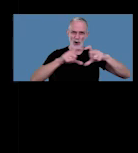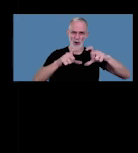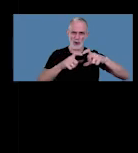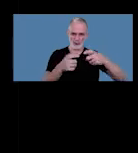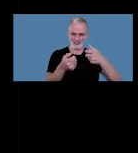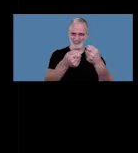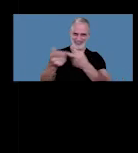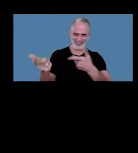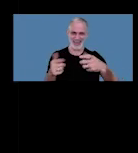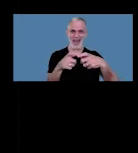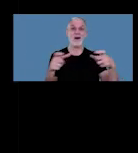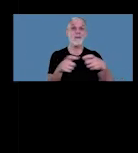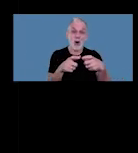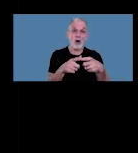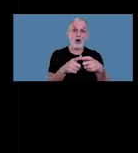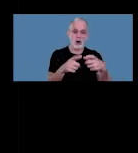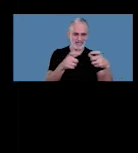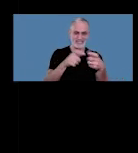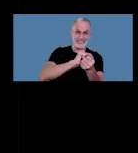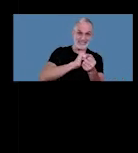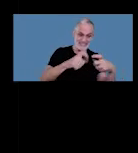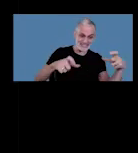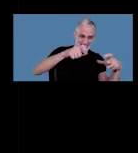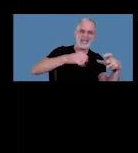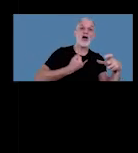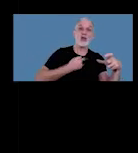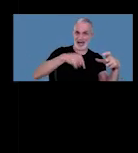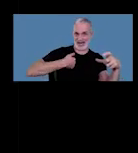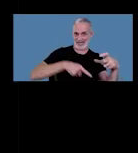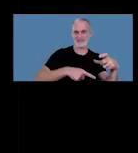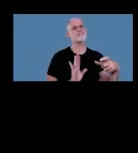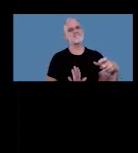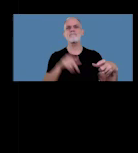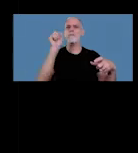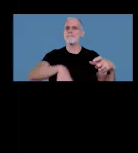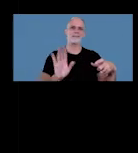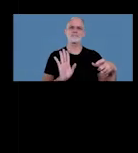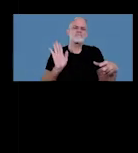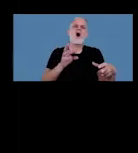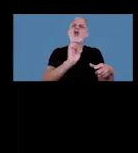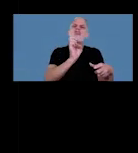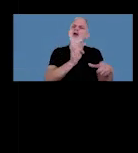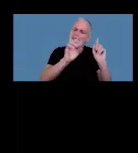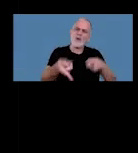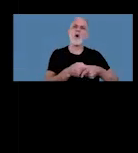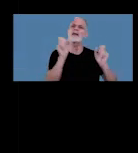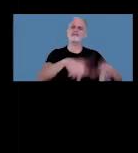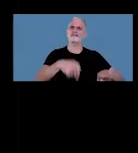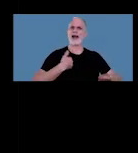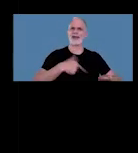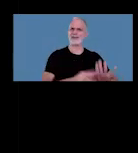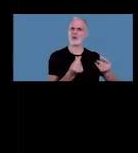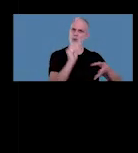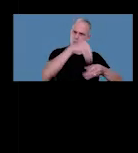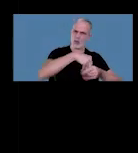obligaciones. Si el emisor de una obligación negociable se encuentra en el país, la obligación negociable, por más que sea en dólares, va a ser un bien del país. Si